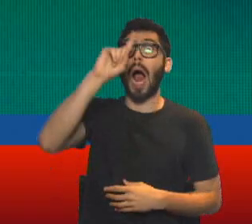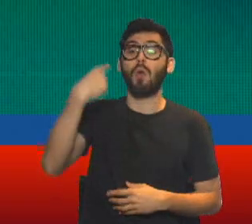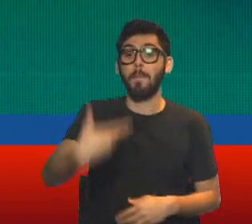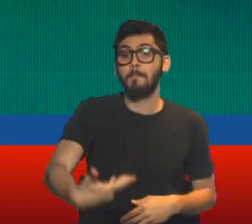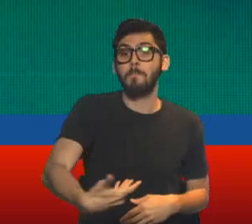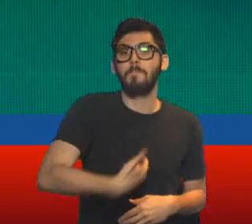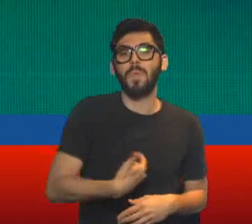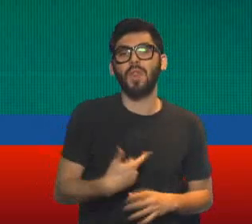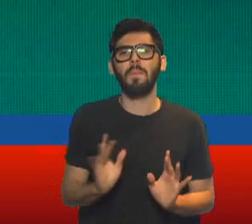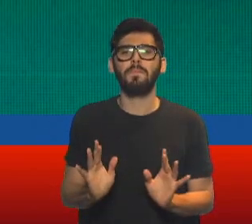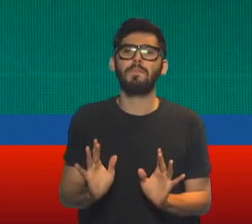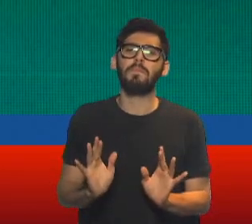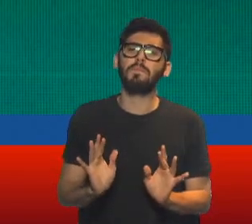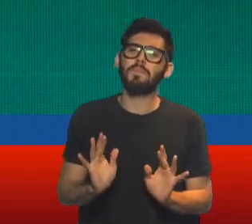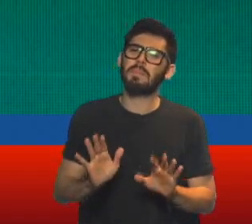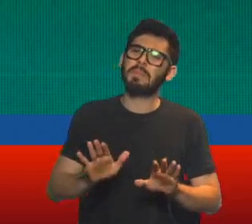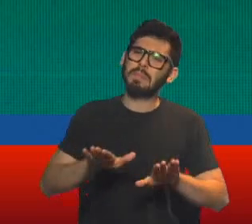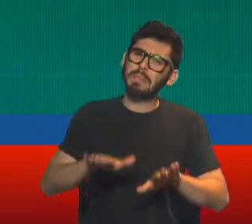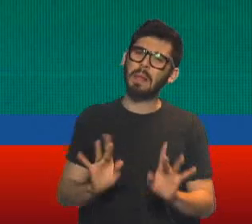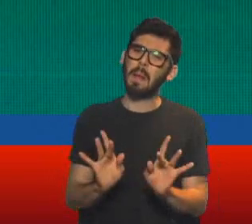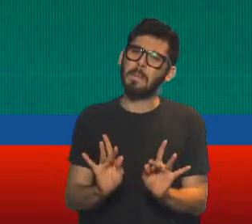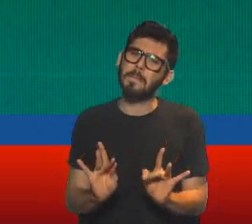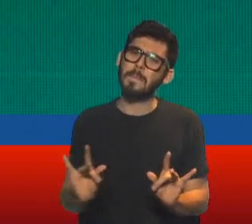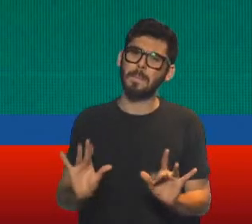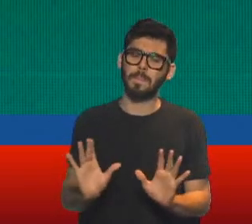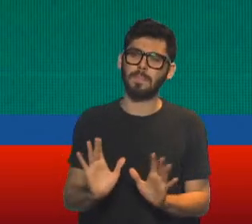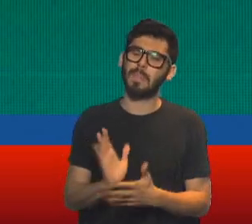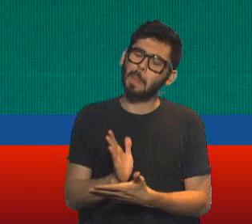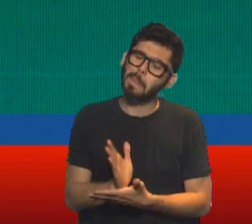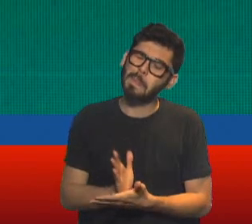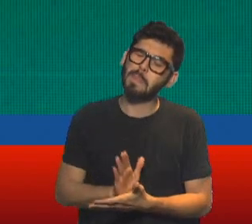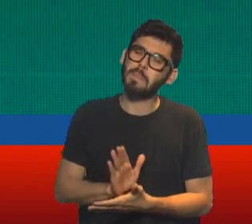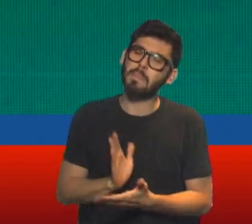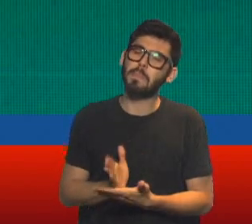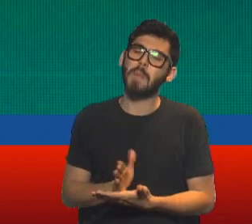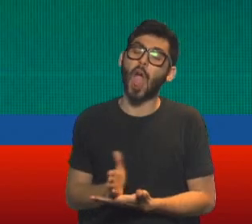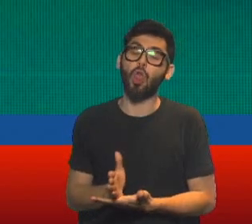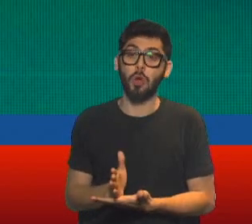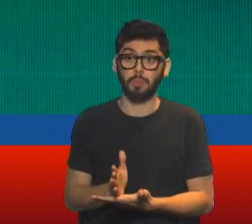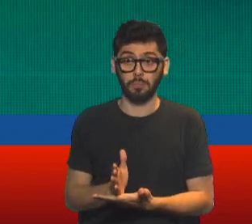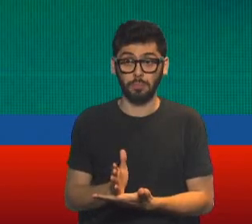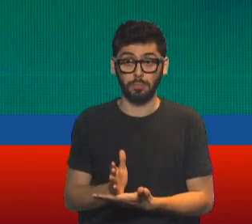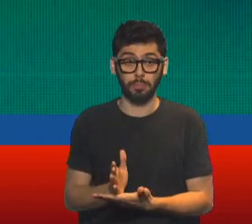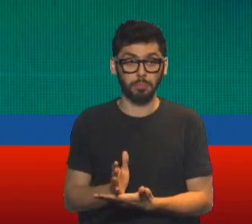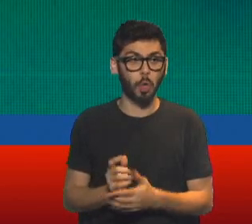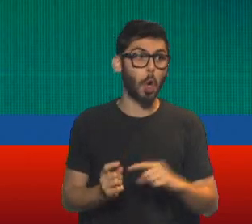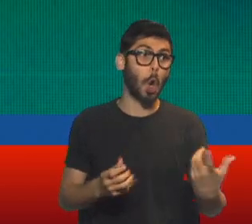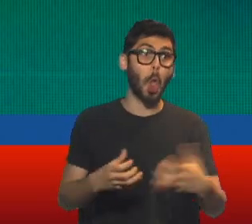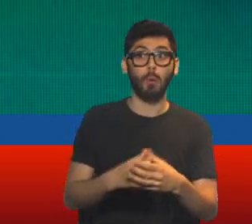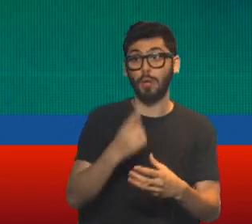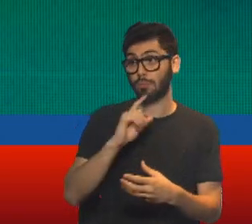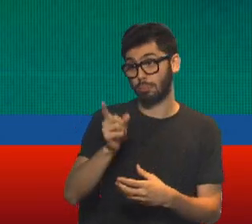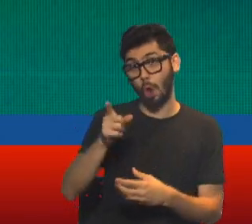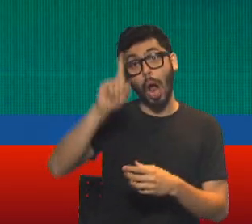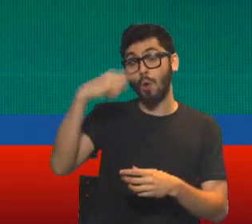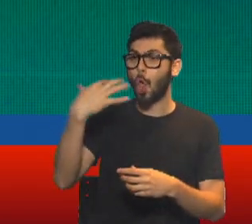más moderado. Eso dicen algunos. Y hay un gran sector que dice, no, le están pidiendo a Alberto Fernández que defina mejor ciertas